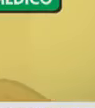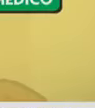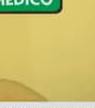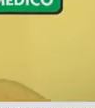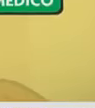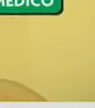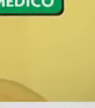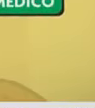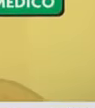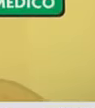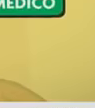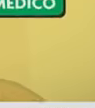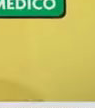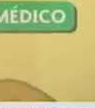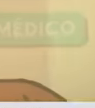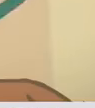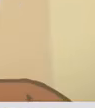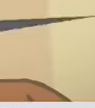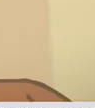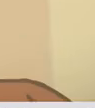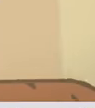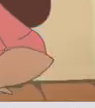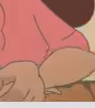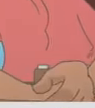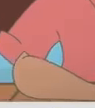Y alerta ante cualquier síntoma.